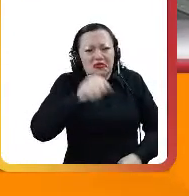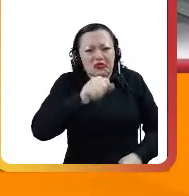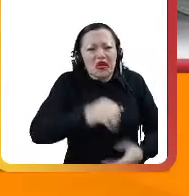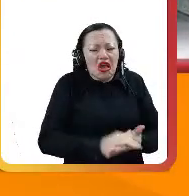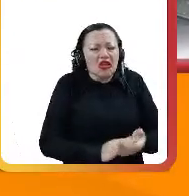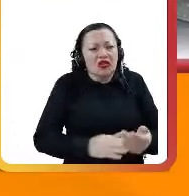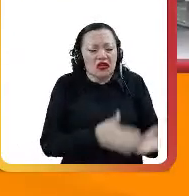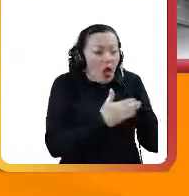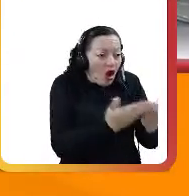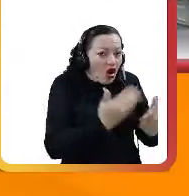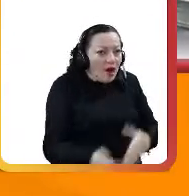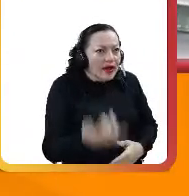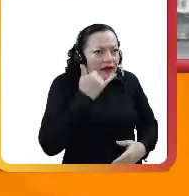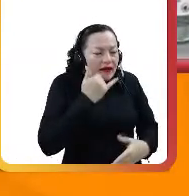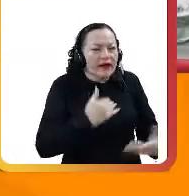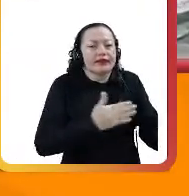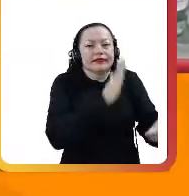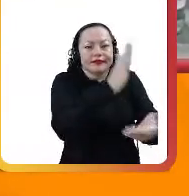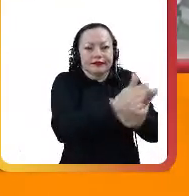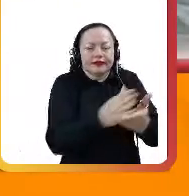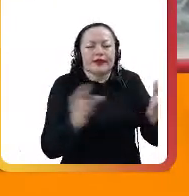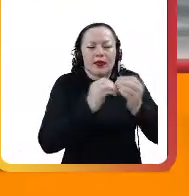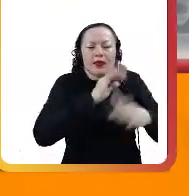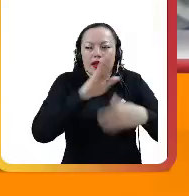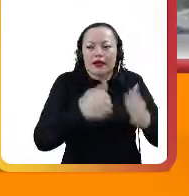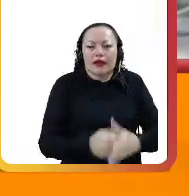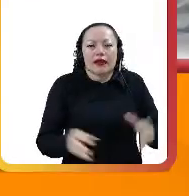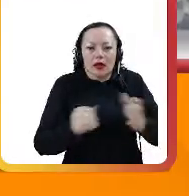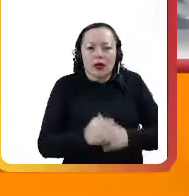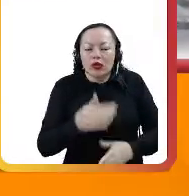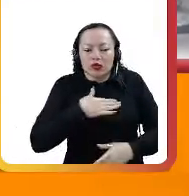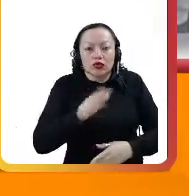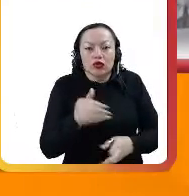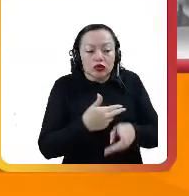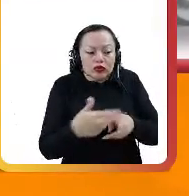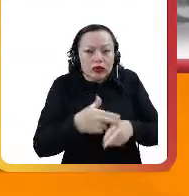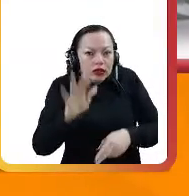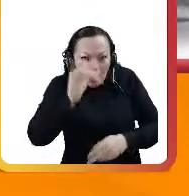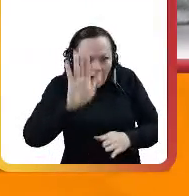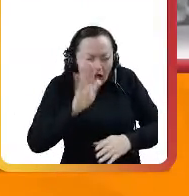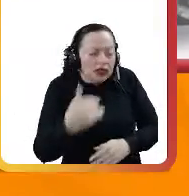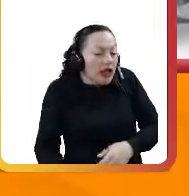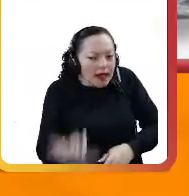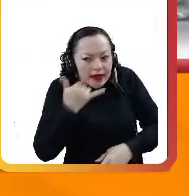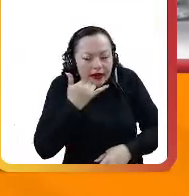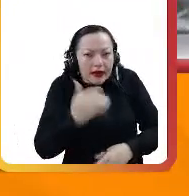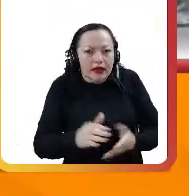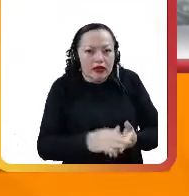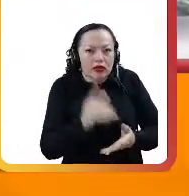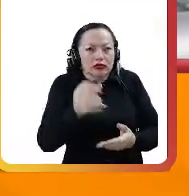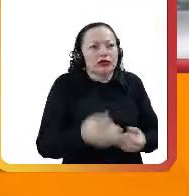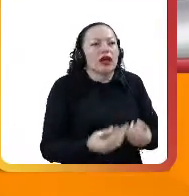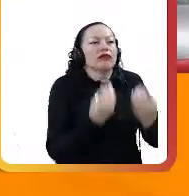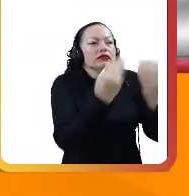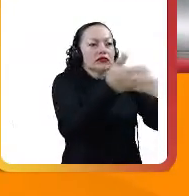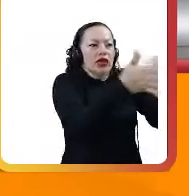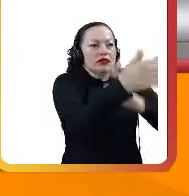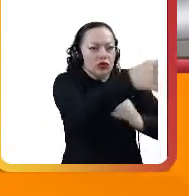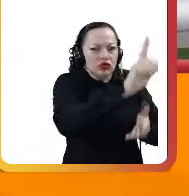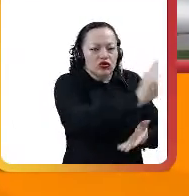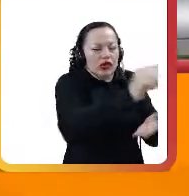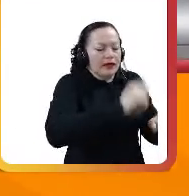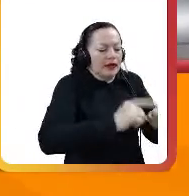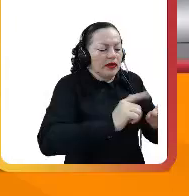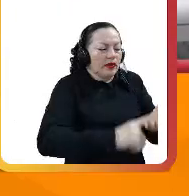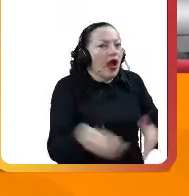domicilio. Entonces, cuando lo tengamos, te voy a dar números telefónicos para que llamen y lo pidan. Así no se tienen que mover para nada de su lugar. ¿Te parece?